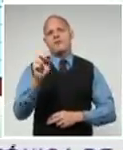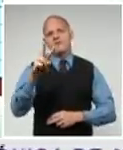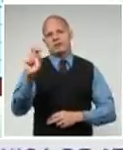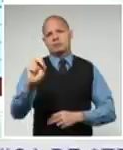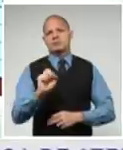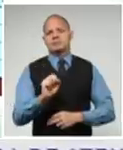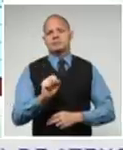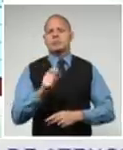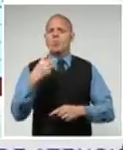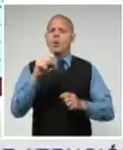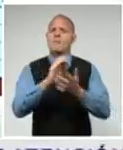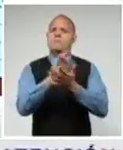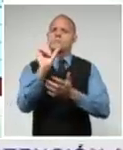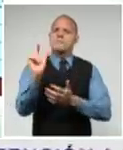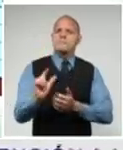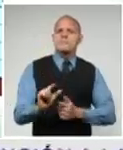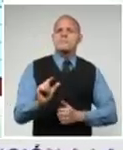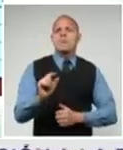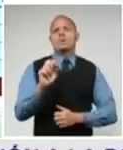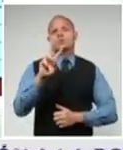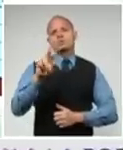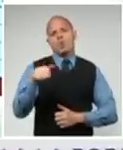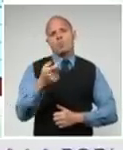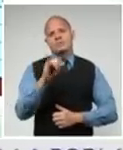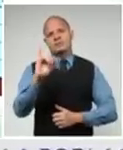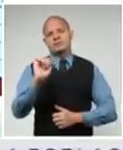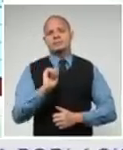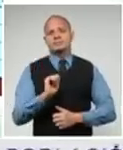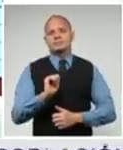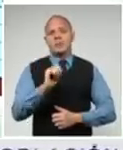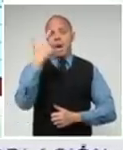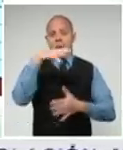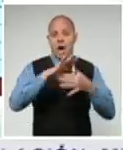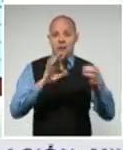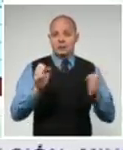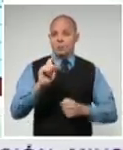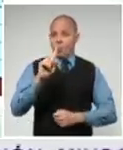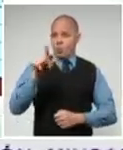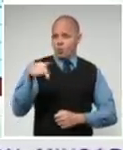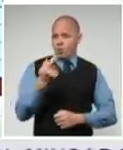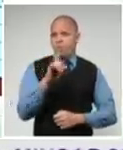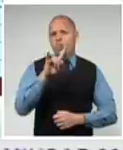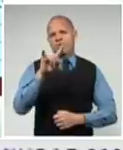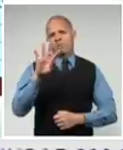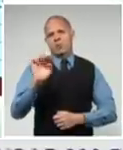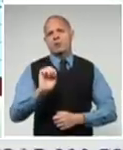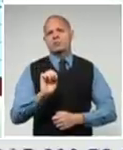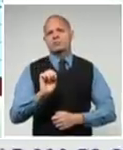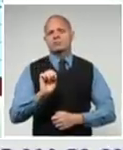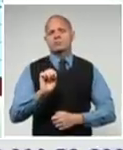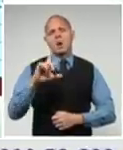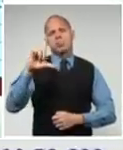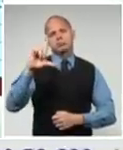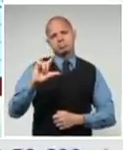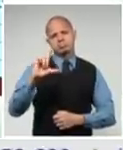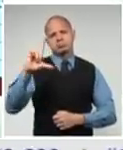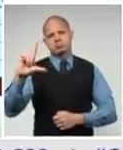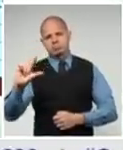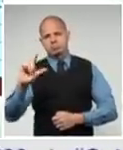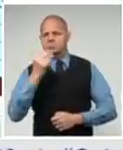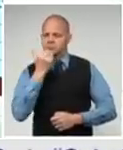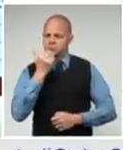con 2,6 y Artemisa con 1,94 disminuyen sus tasas en